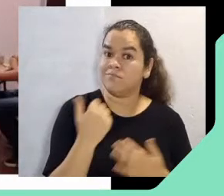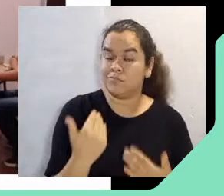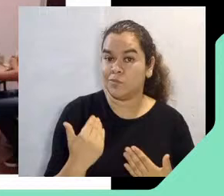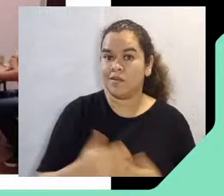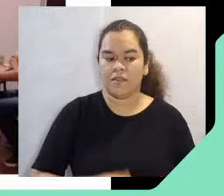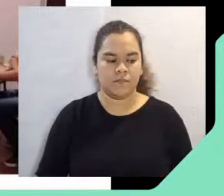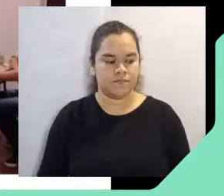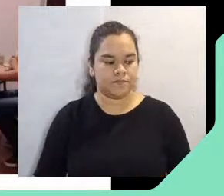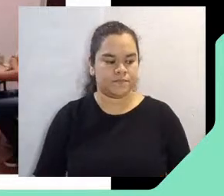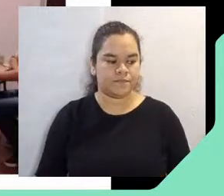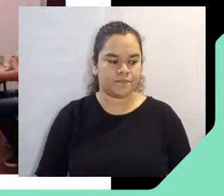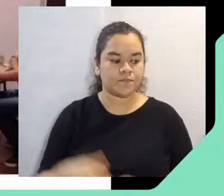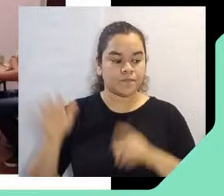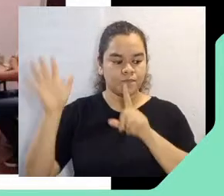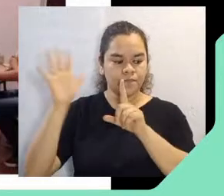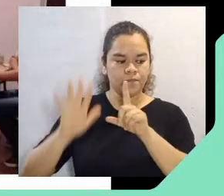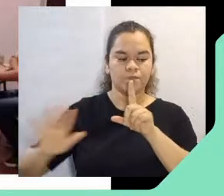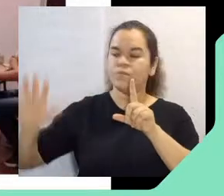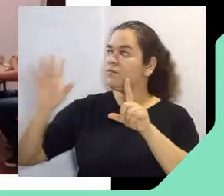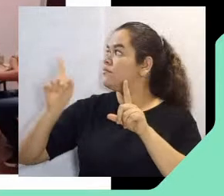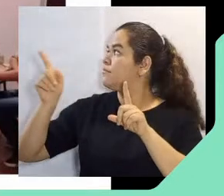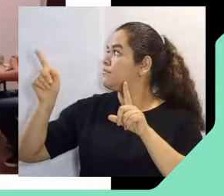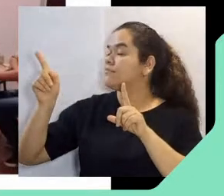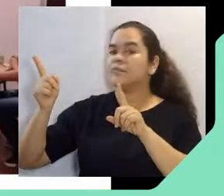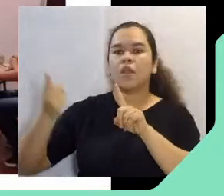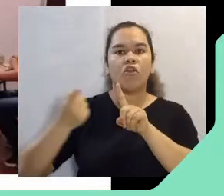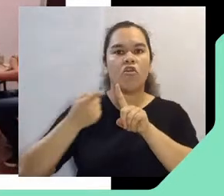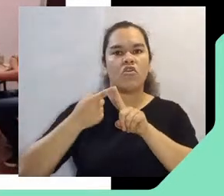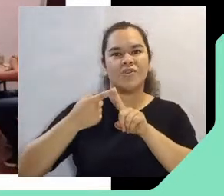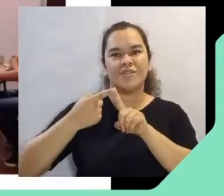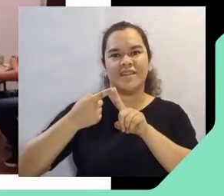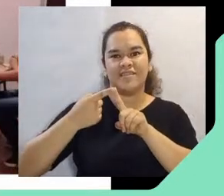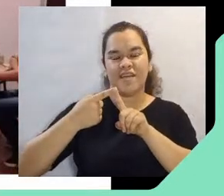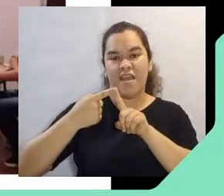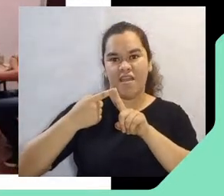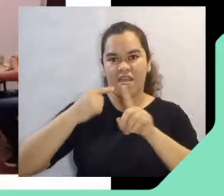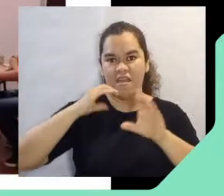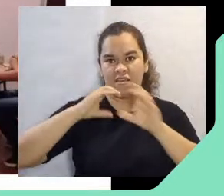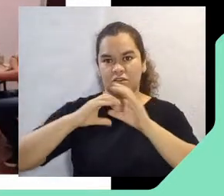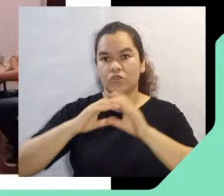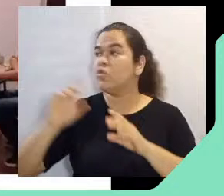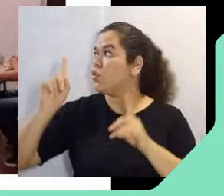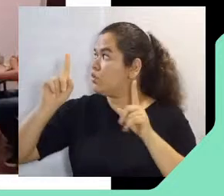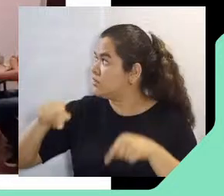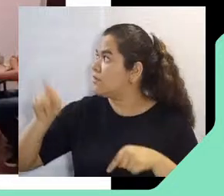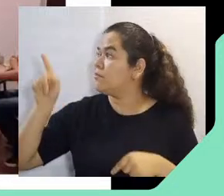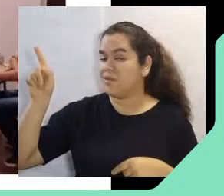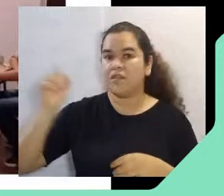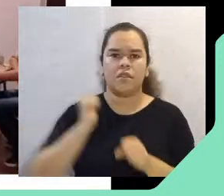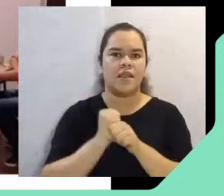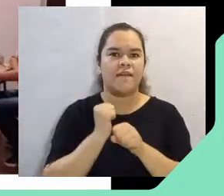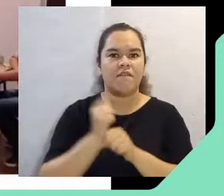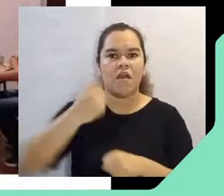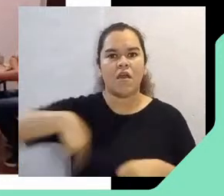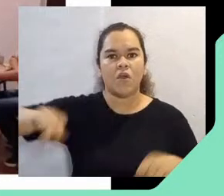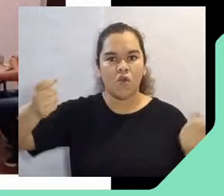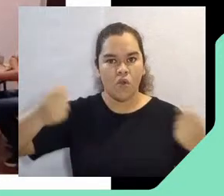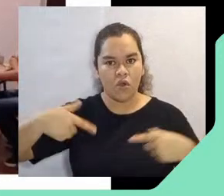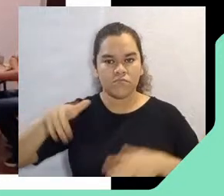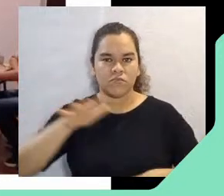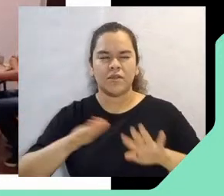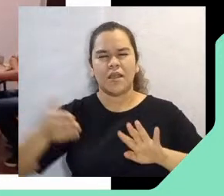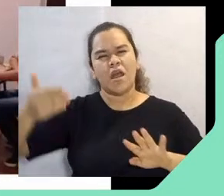contacto, sino también algunas imágenes de nuestro trabajo. Hemos recibido, cuando